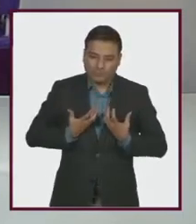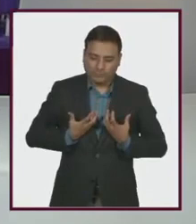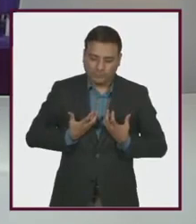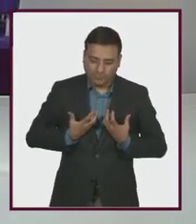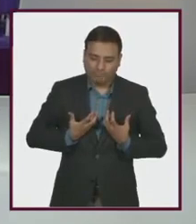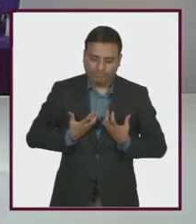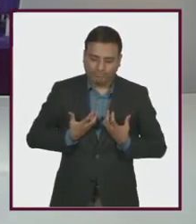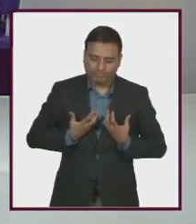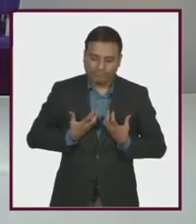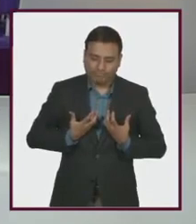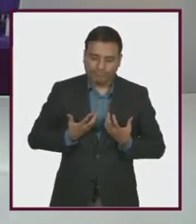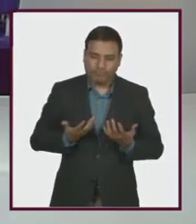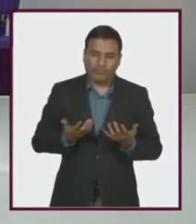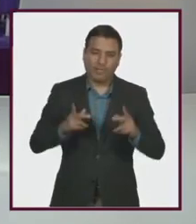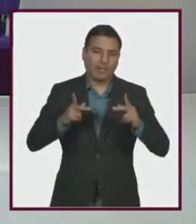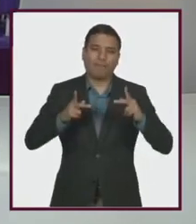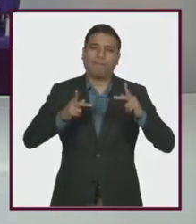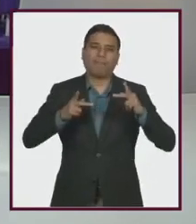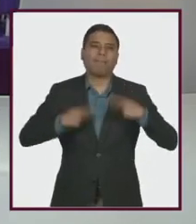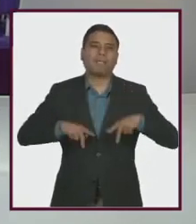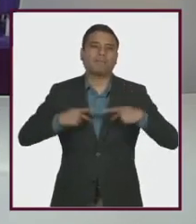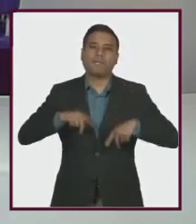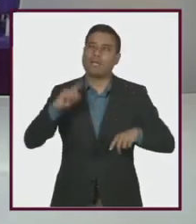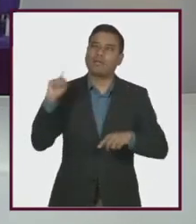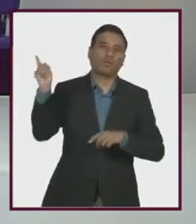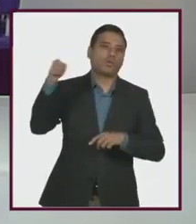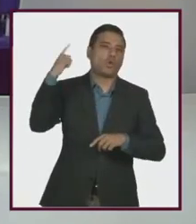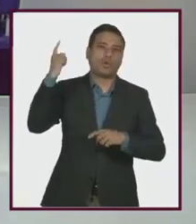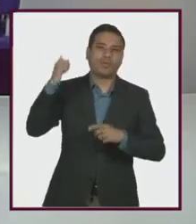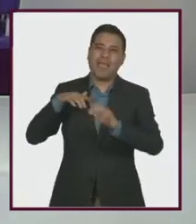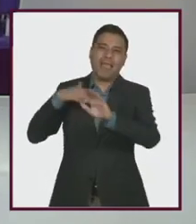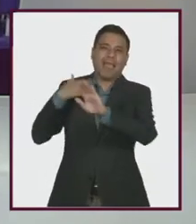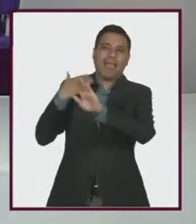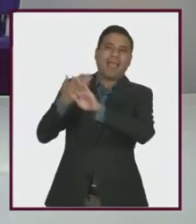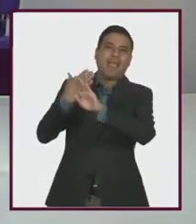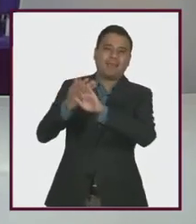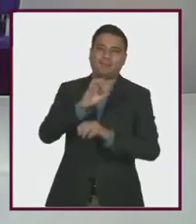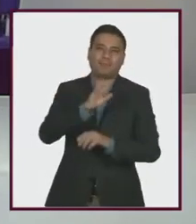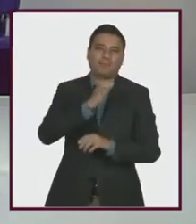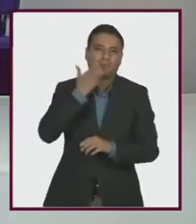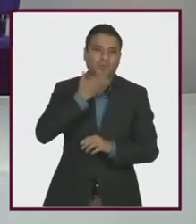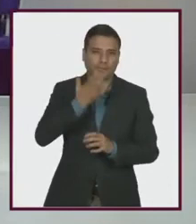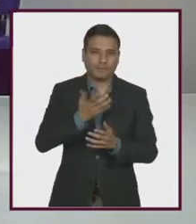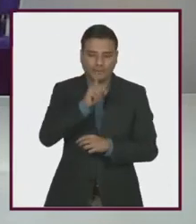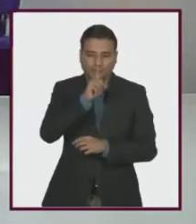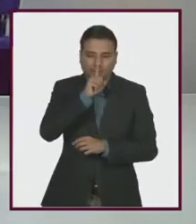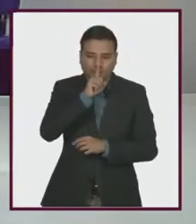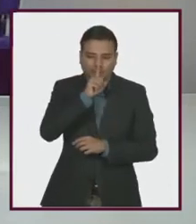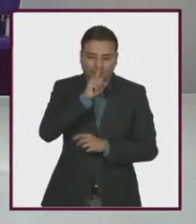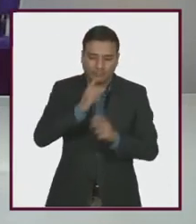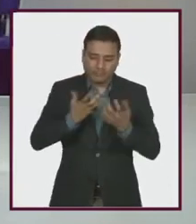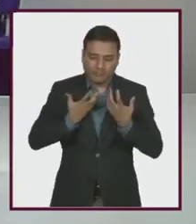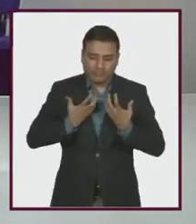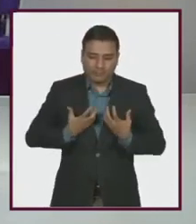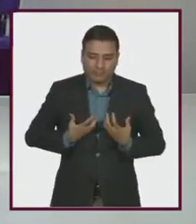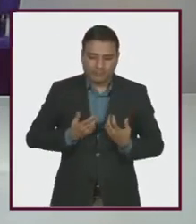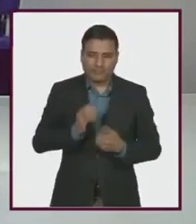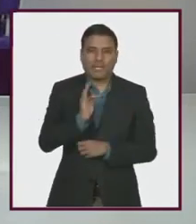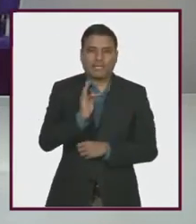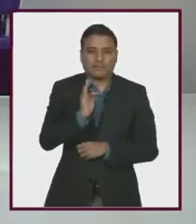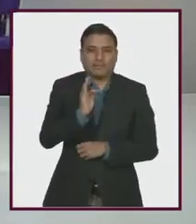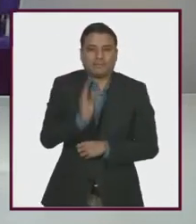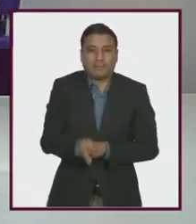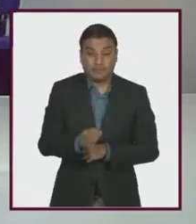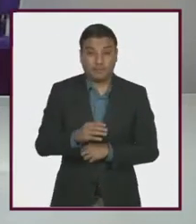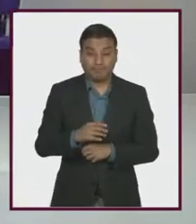muy estigmatizada y que consideramos muy difícil partir de ella. Entonces, lo primero